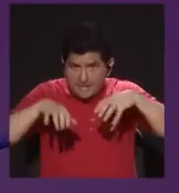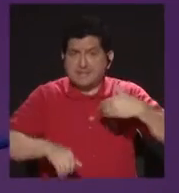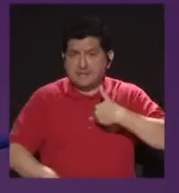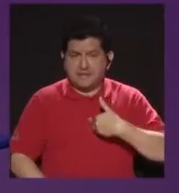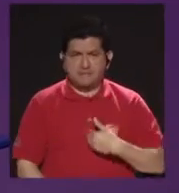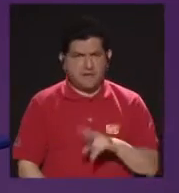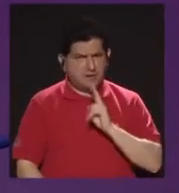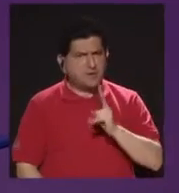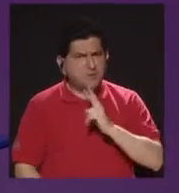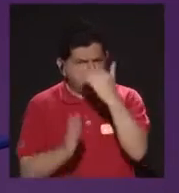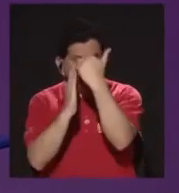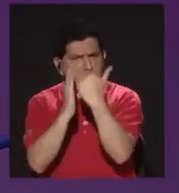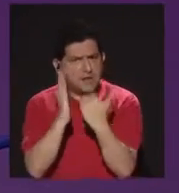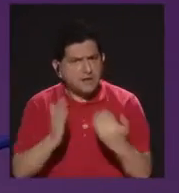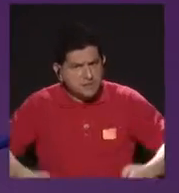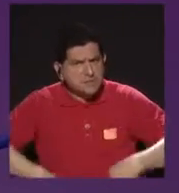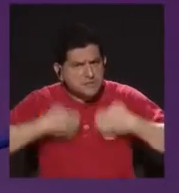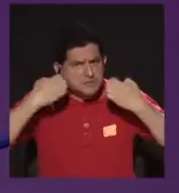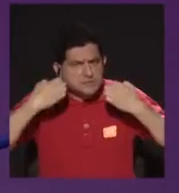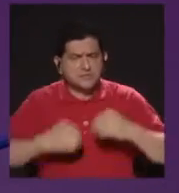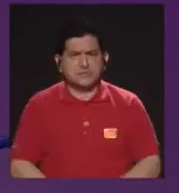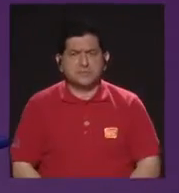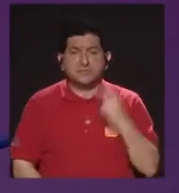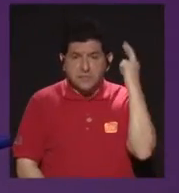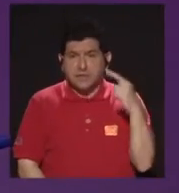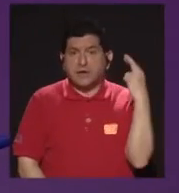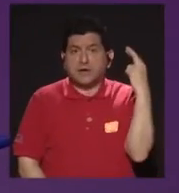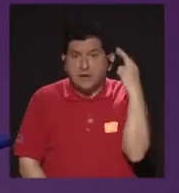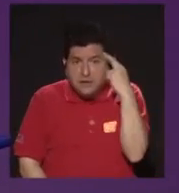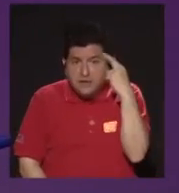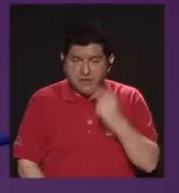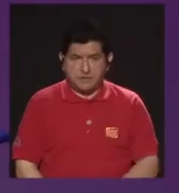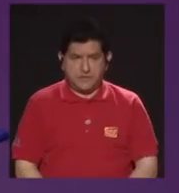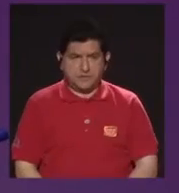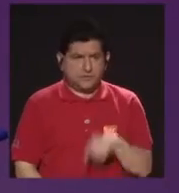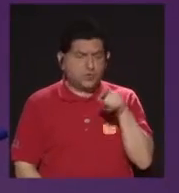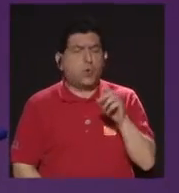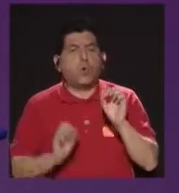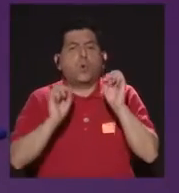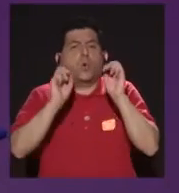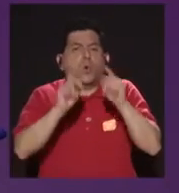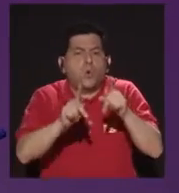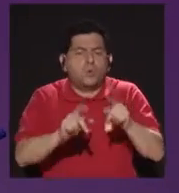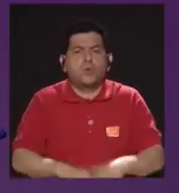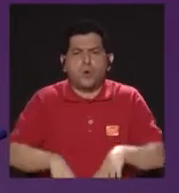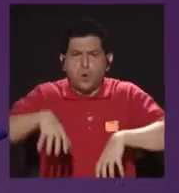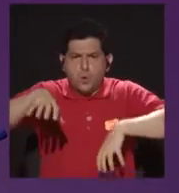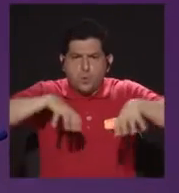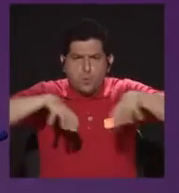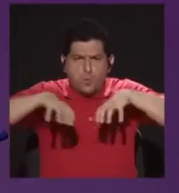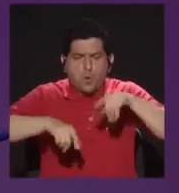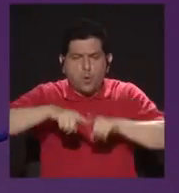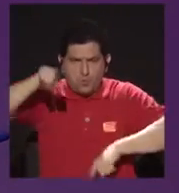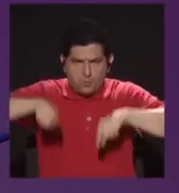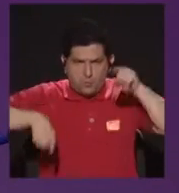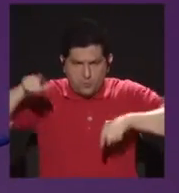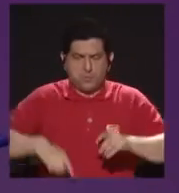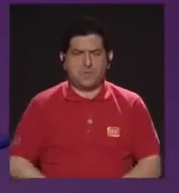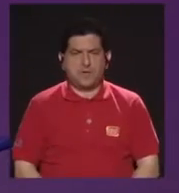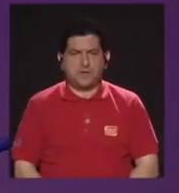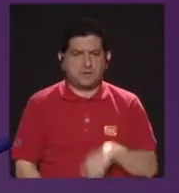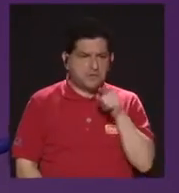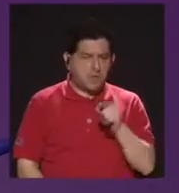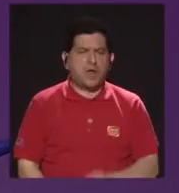existe esa esa lista y fue a raíz de la posibilidad de que el movimiento diversidad efectivamente hiciera